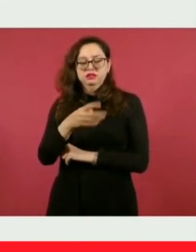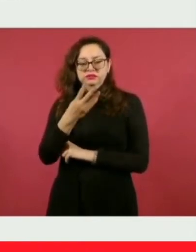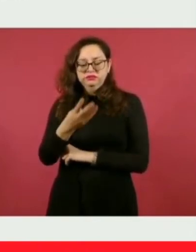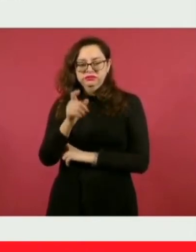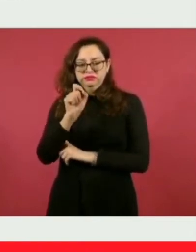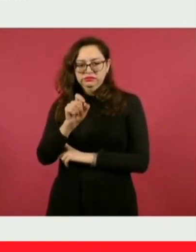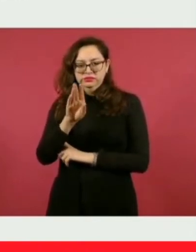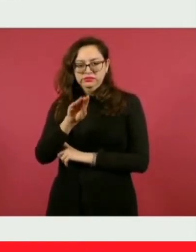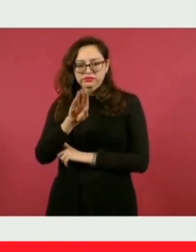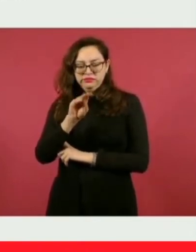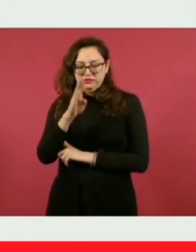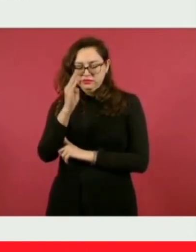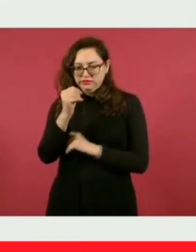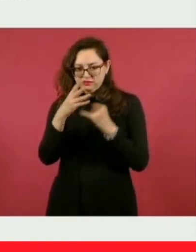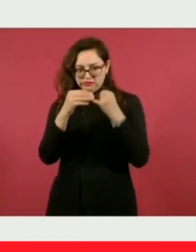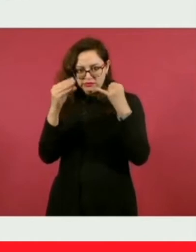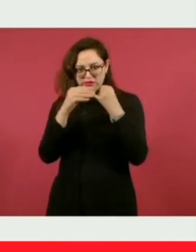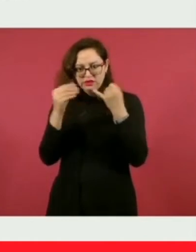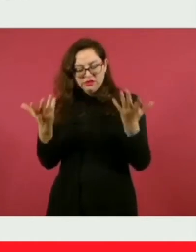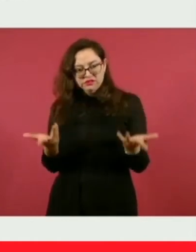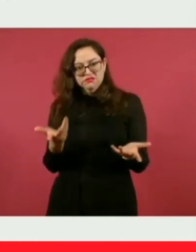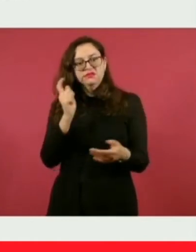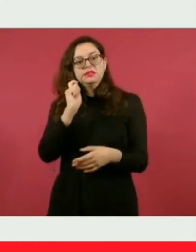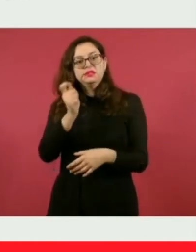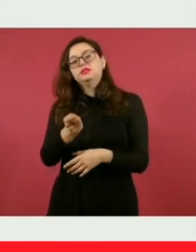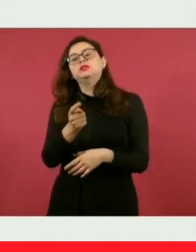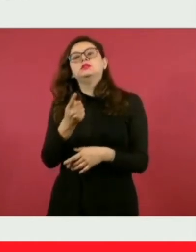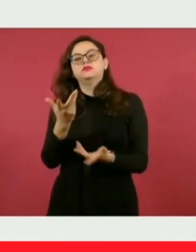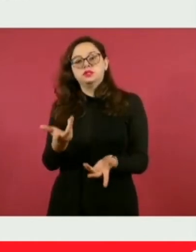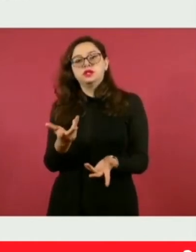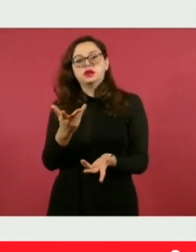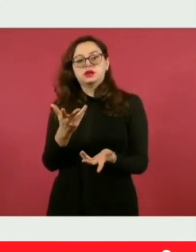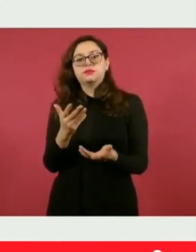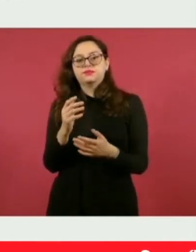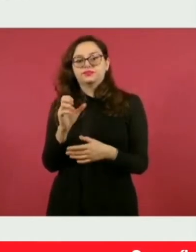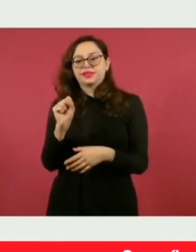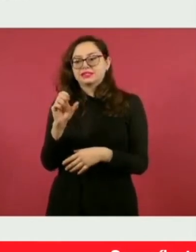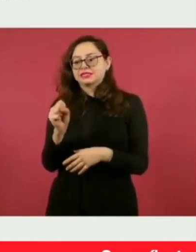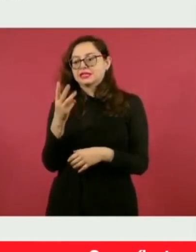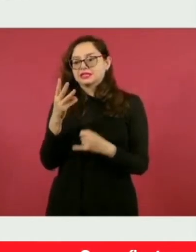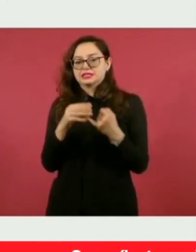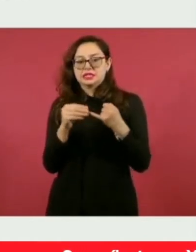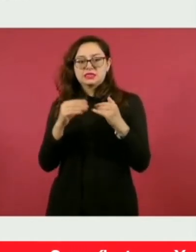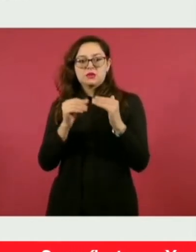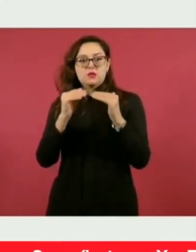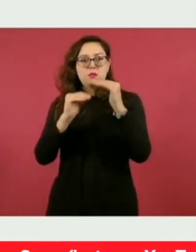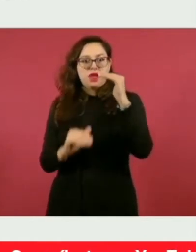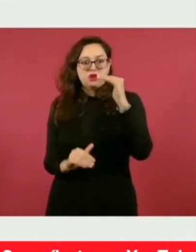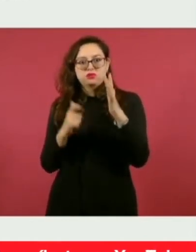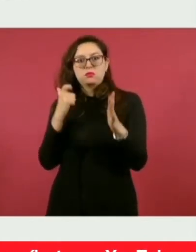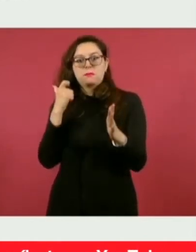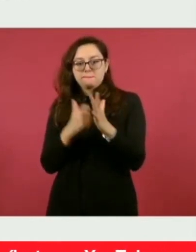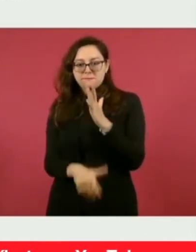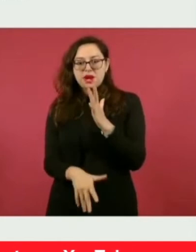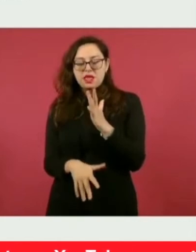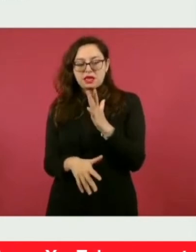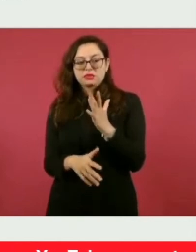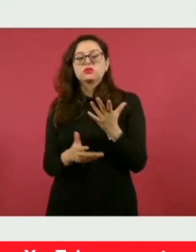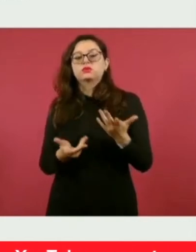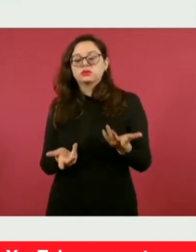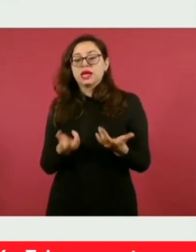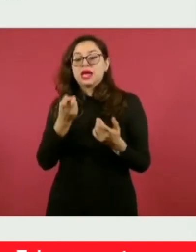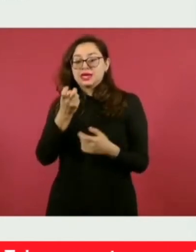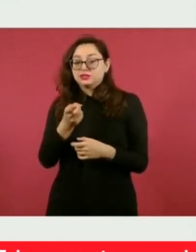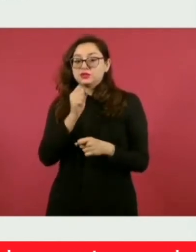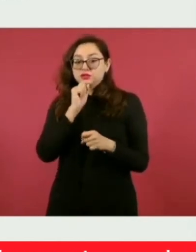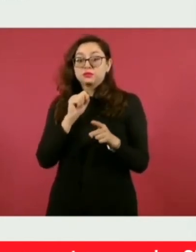con 99 centavos, 63 centavos por debajo del promedio nacional. Es importante también hacer